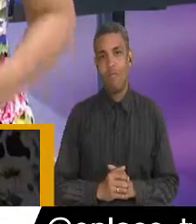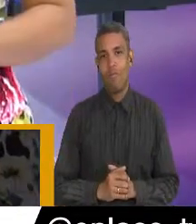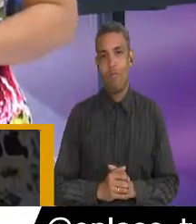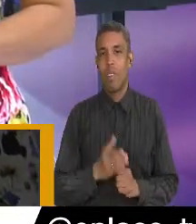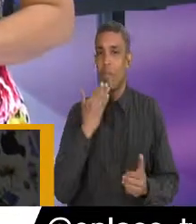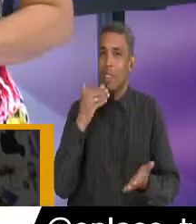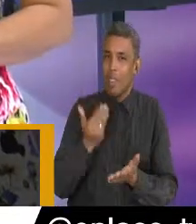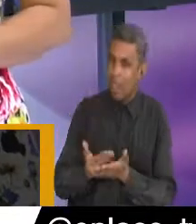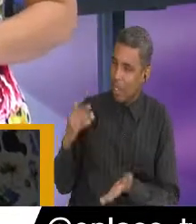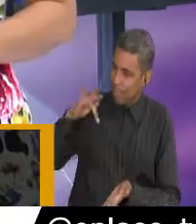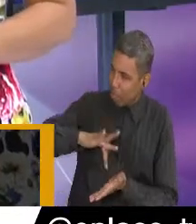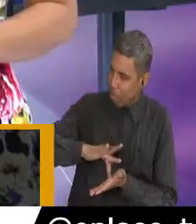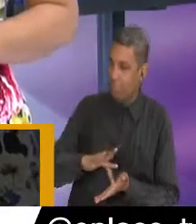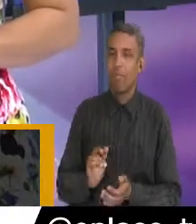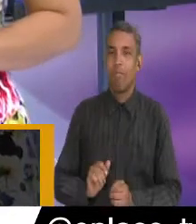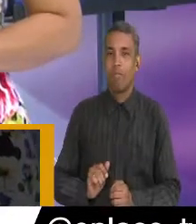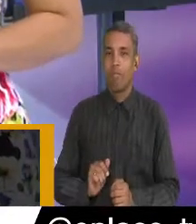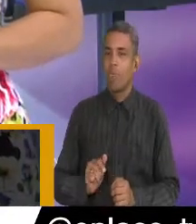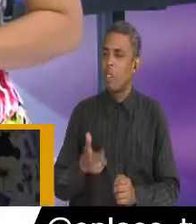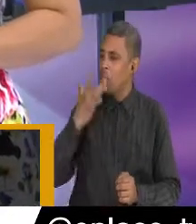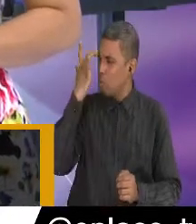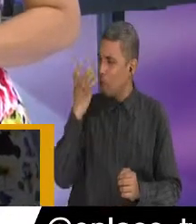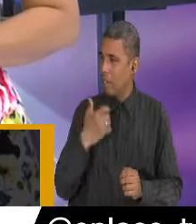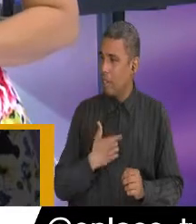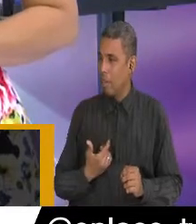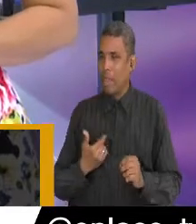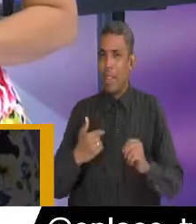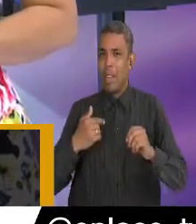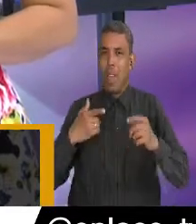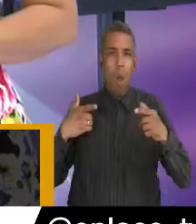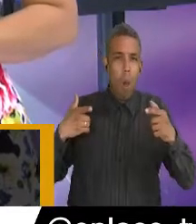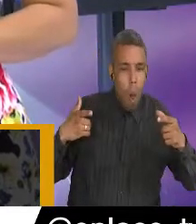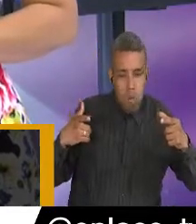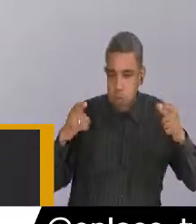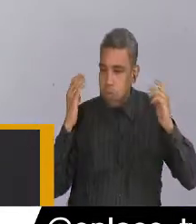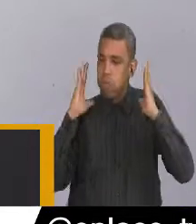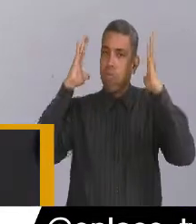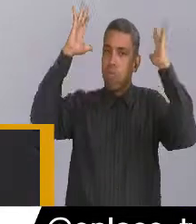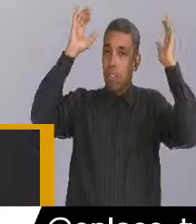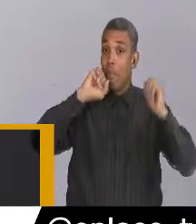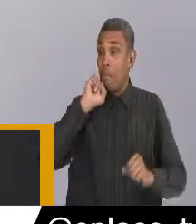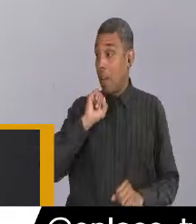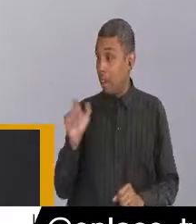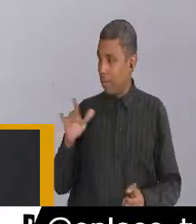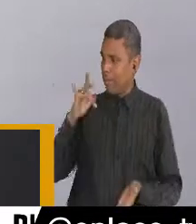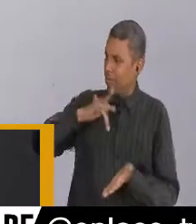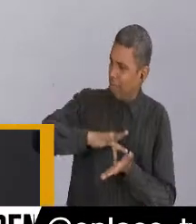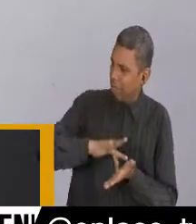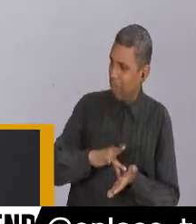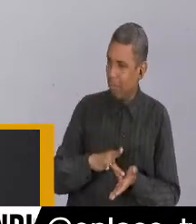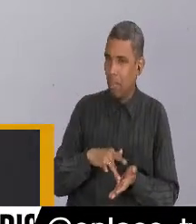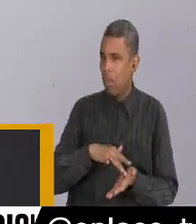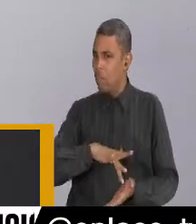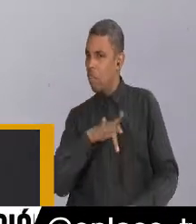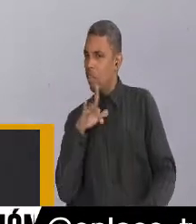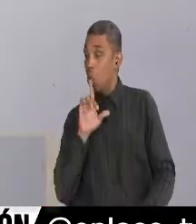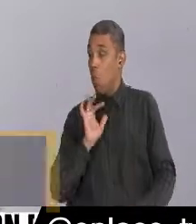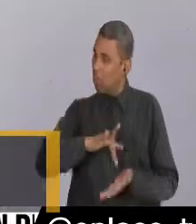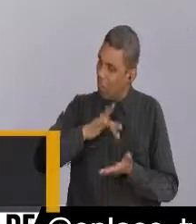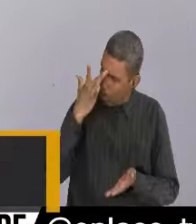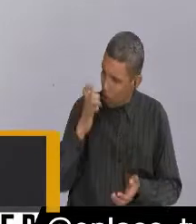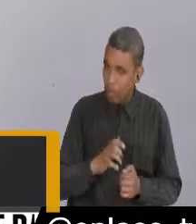gracias por aceptar nuestra invitación y porque los barranqueños no se deben perder nuestro aniversario. Porque es muy autóctono, queremos rescatar nuestras